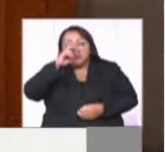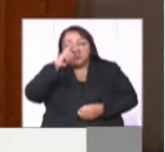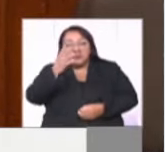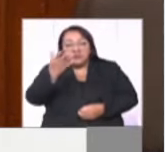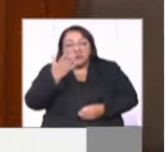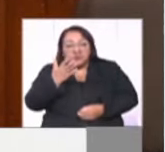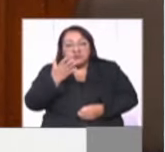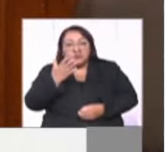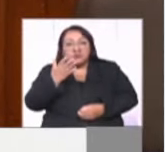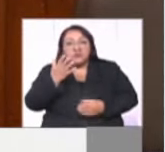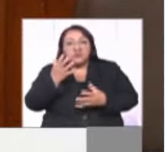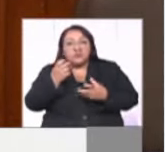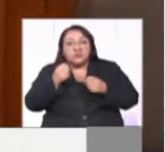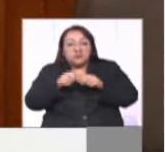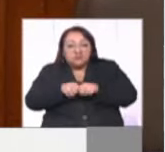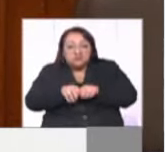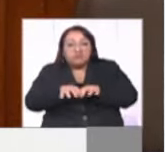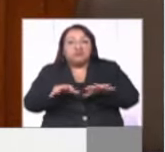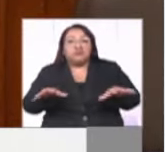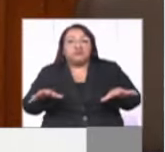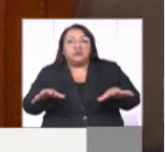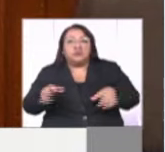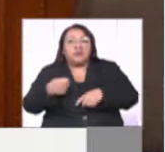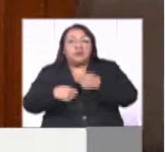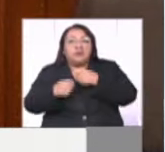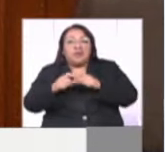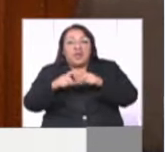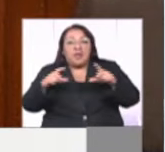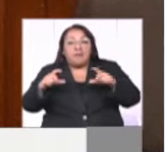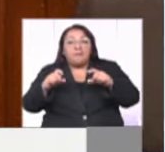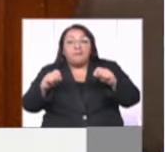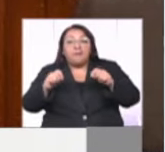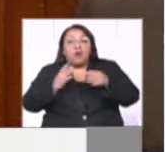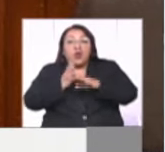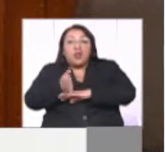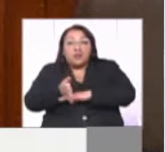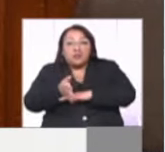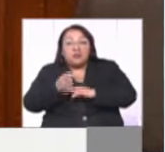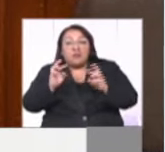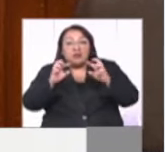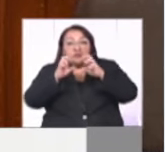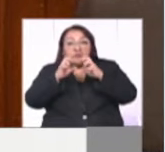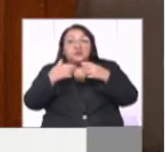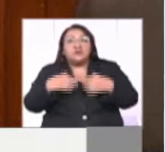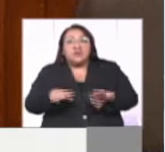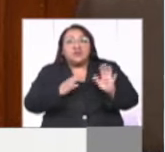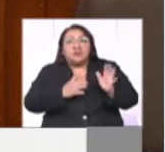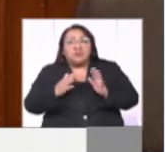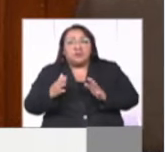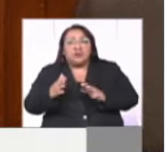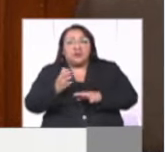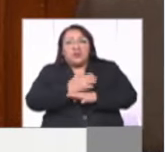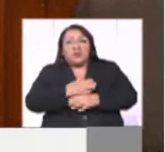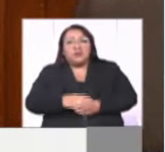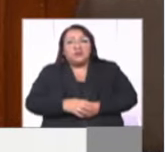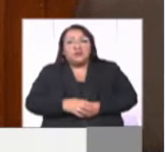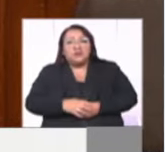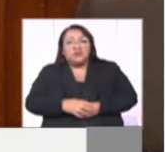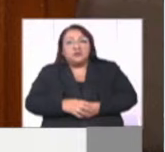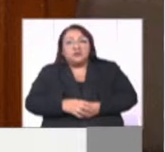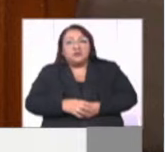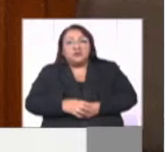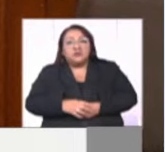la descentralización de la venta de boletos, de las cuales ya se tiene implementada la plataforma de